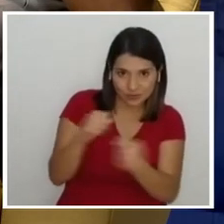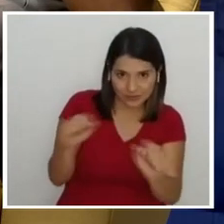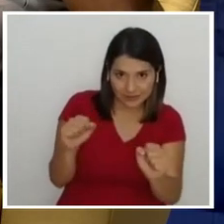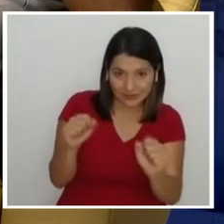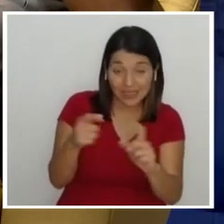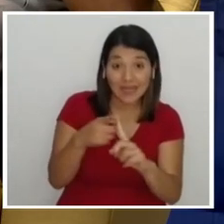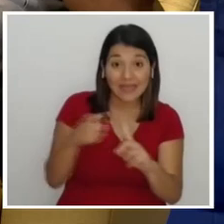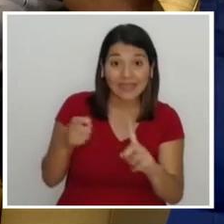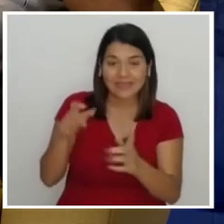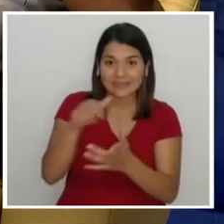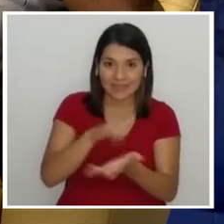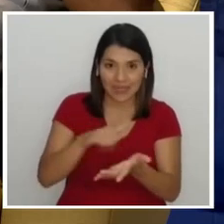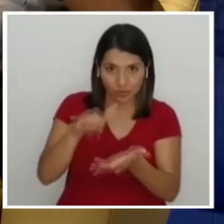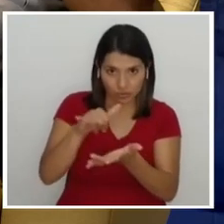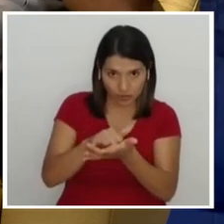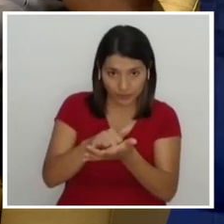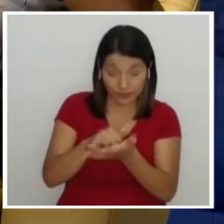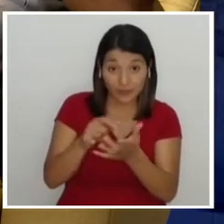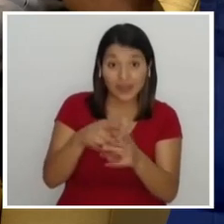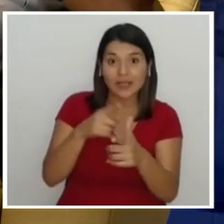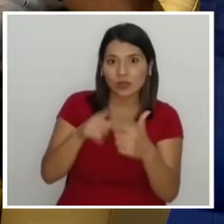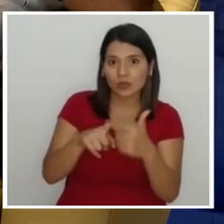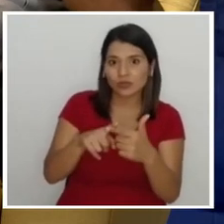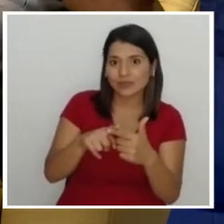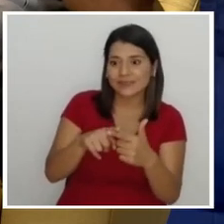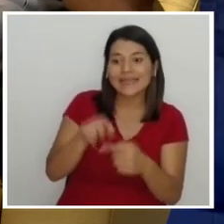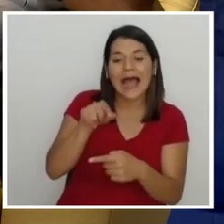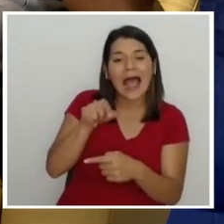y ahí fue la base donde se reunió